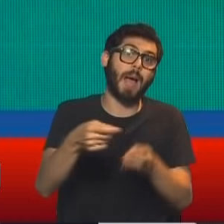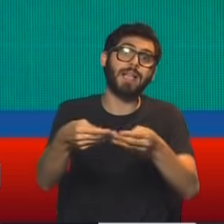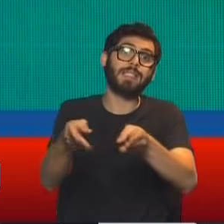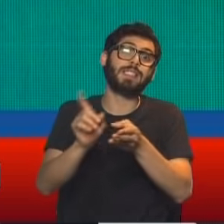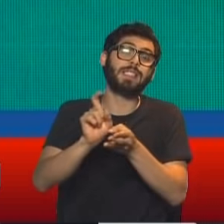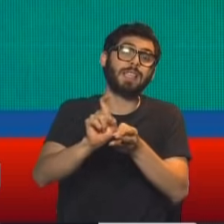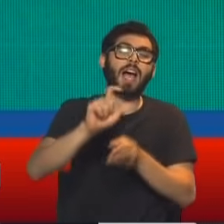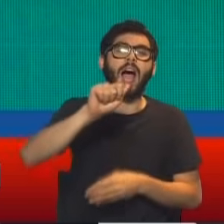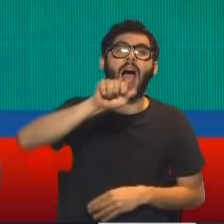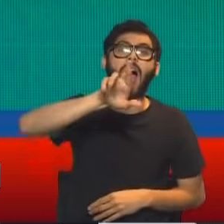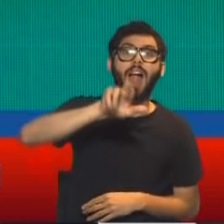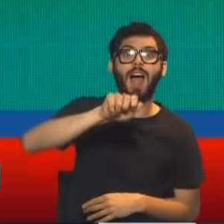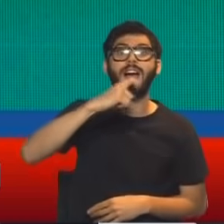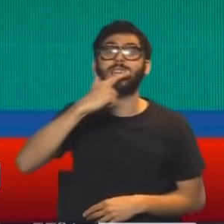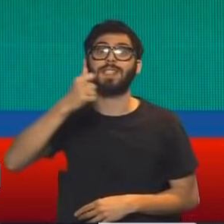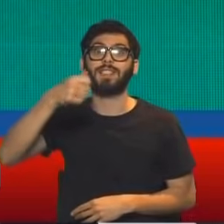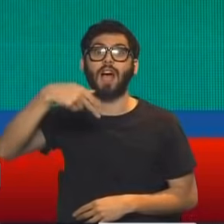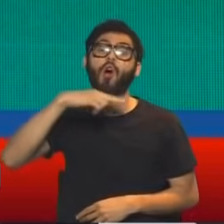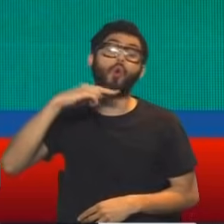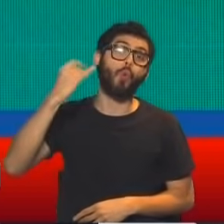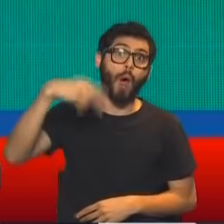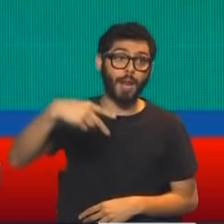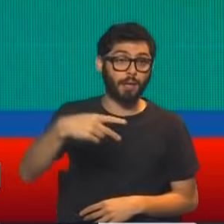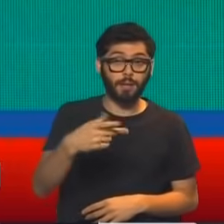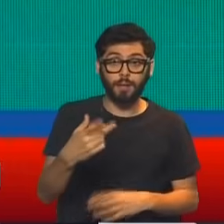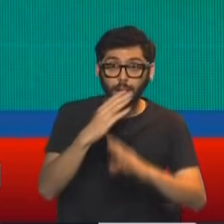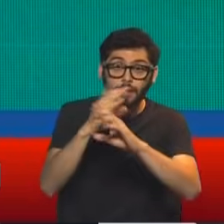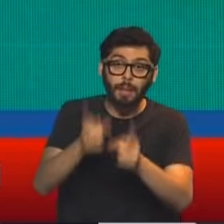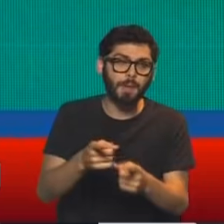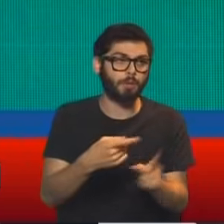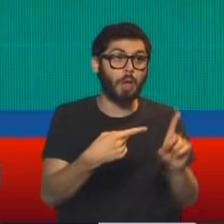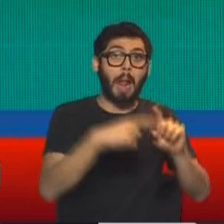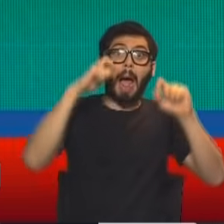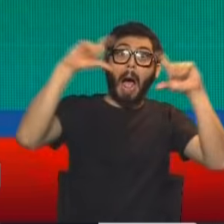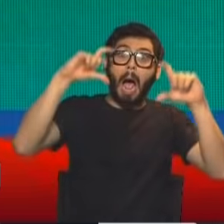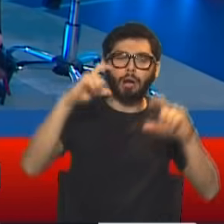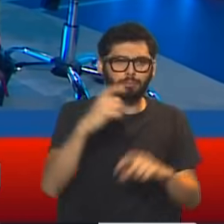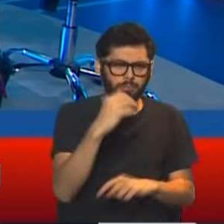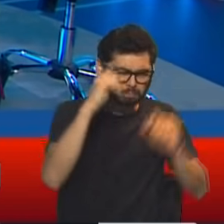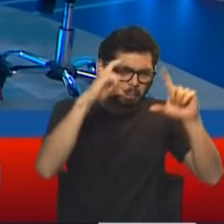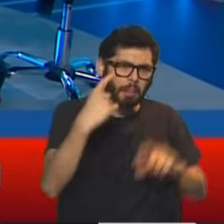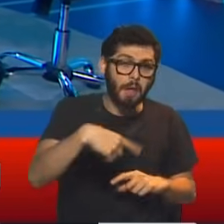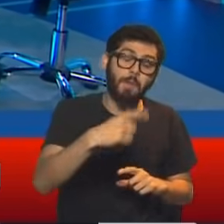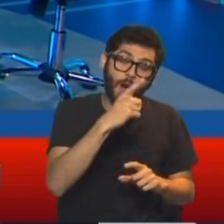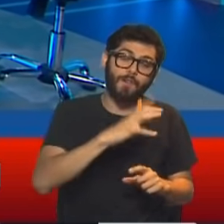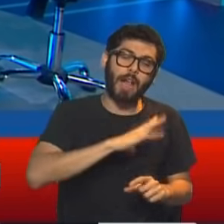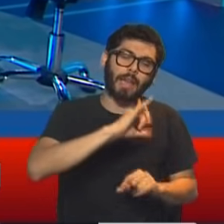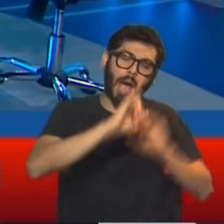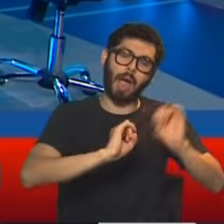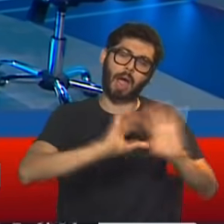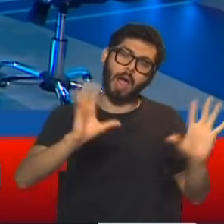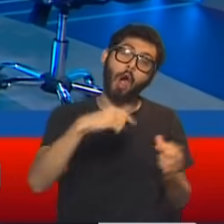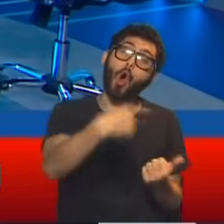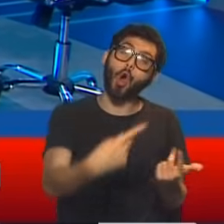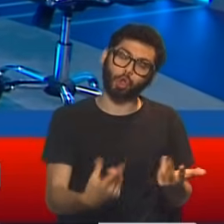digamos. No tiene, la verdad, cómo Mauricio Macri asombrarse de esto, tiene que explicar muchísimas otras cosas. El diario Clarín